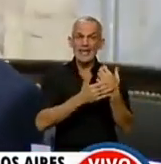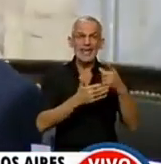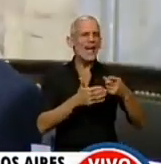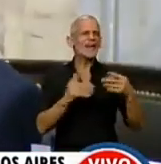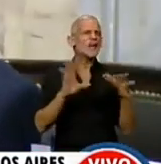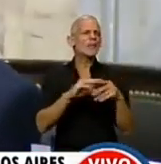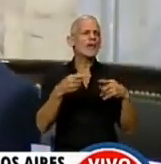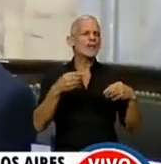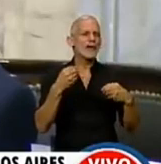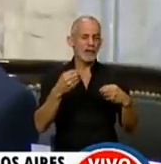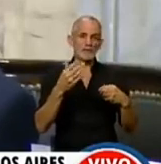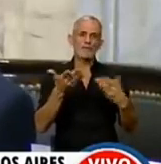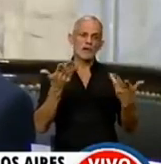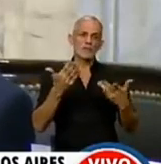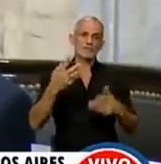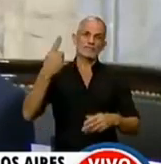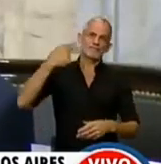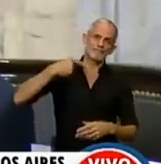tiene que ver